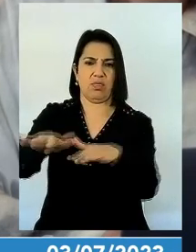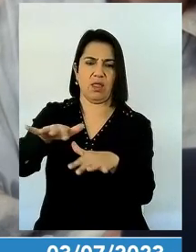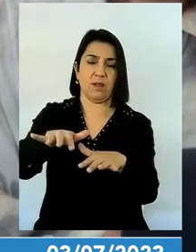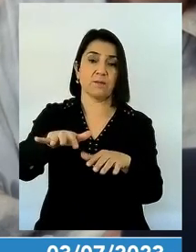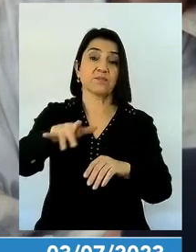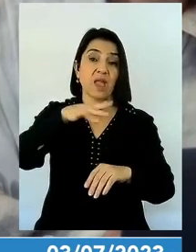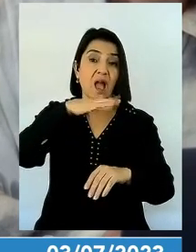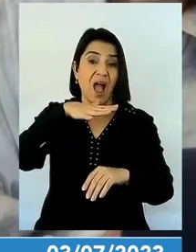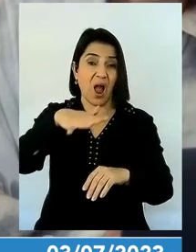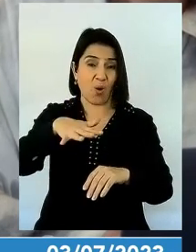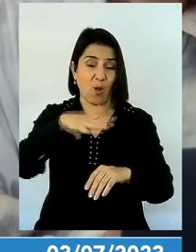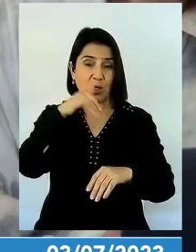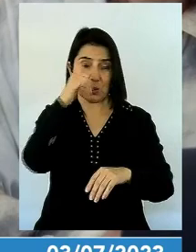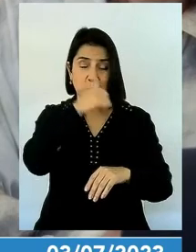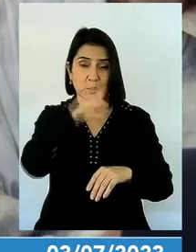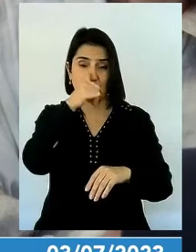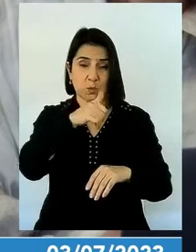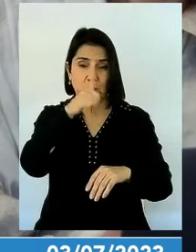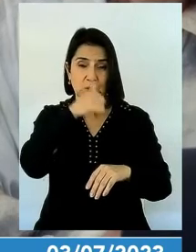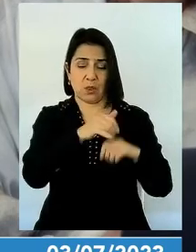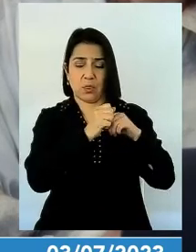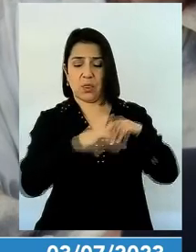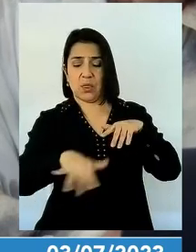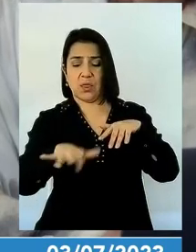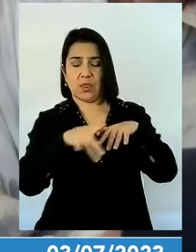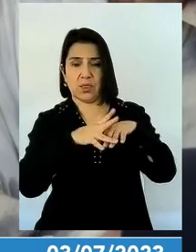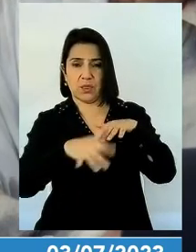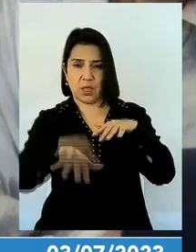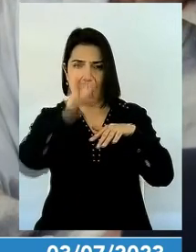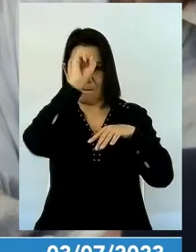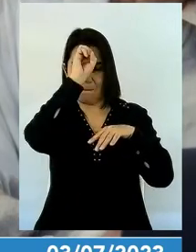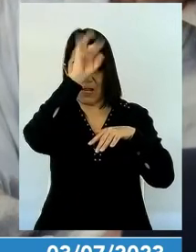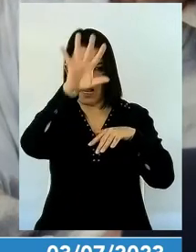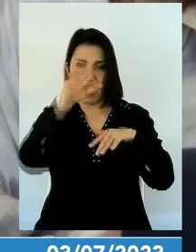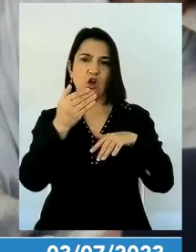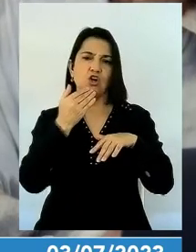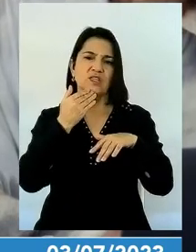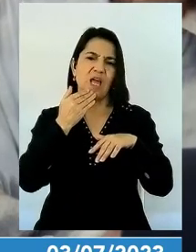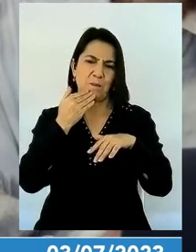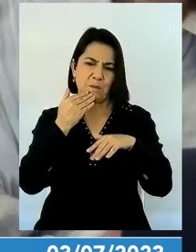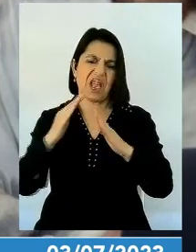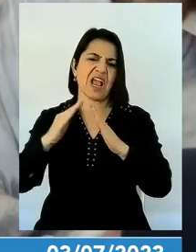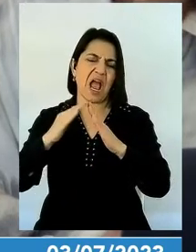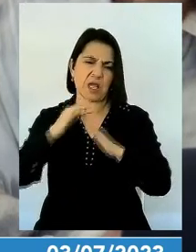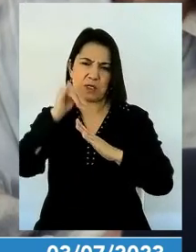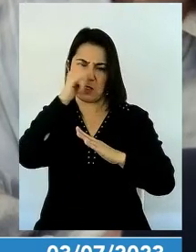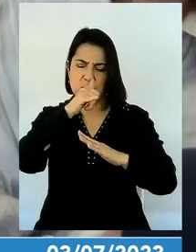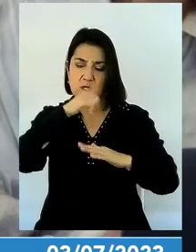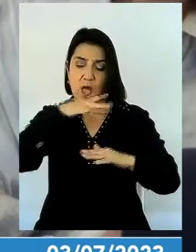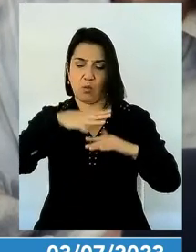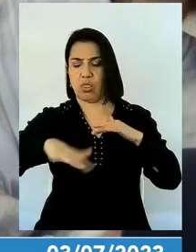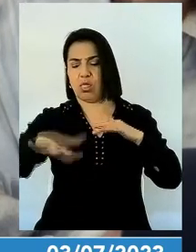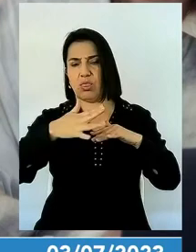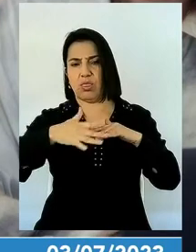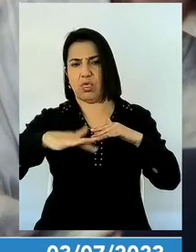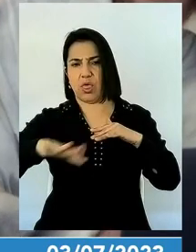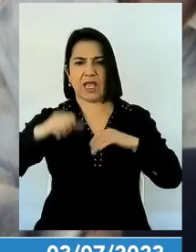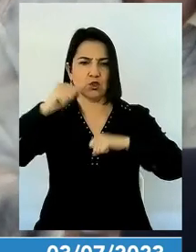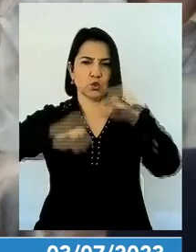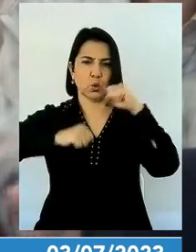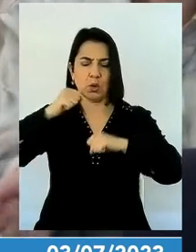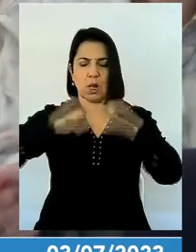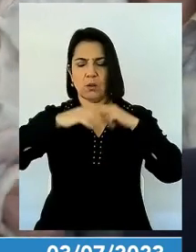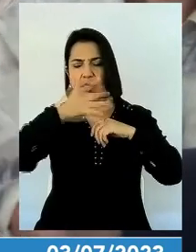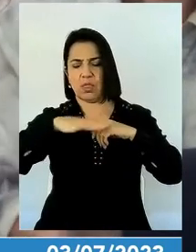con descargas de efluentes de origen doméstico e industrial, muchas veces sin tratamiento previo adecuado, descarga de productos químicos tóxicos